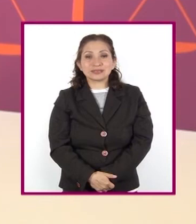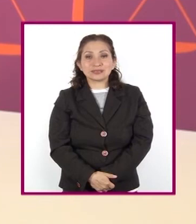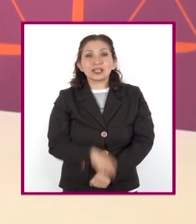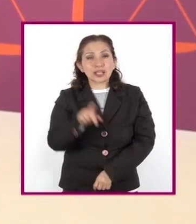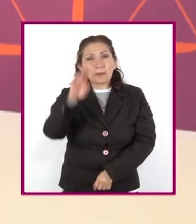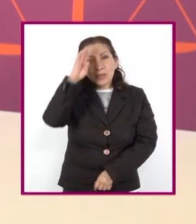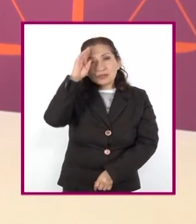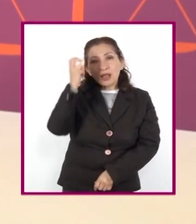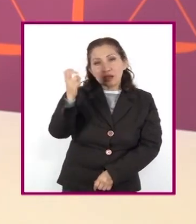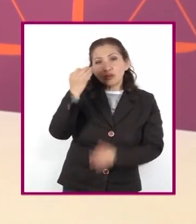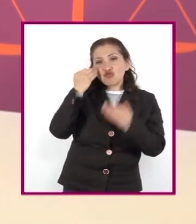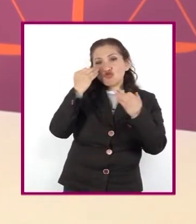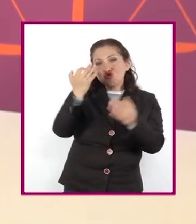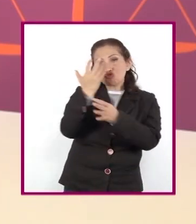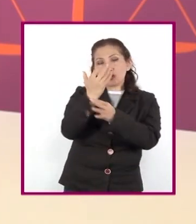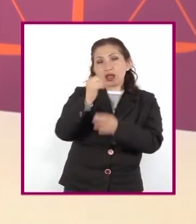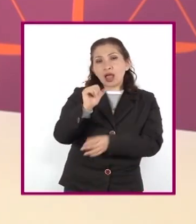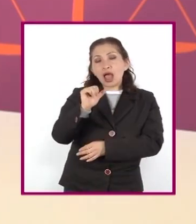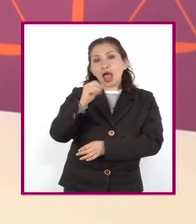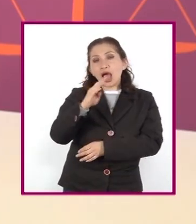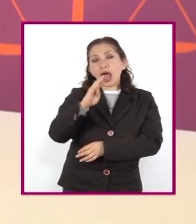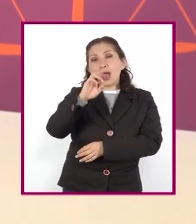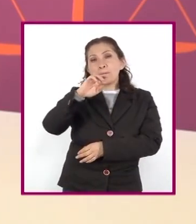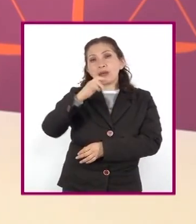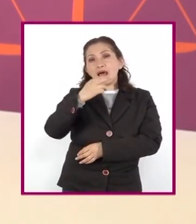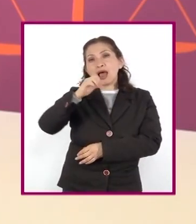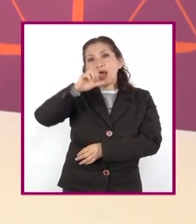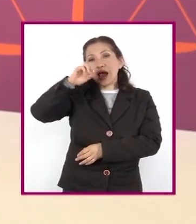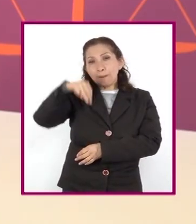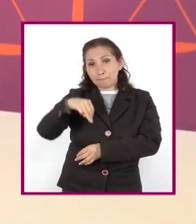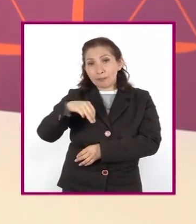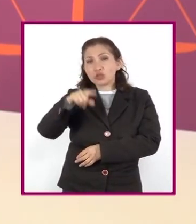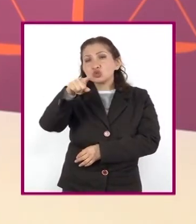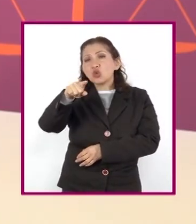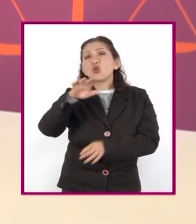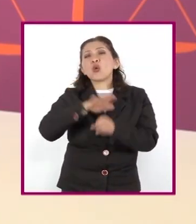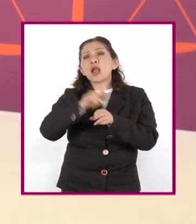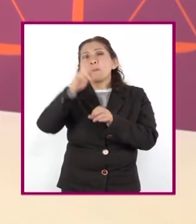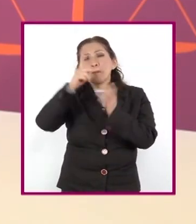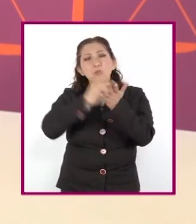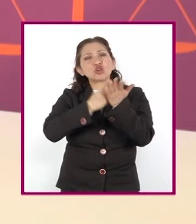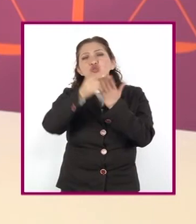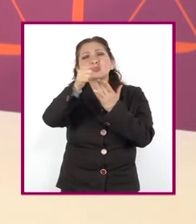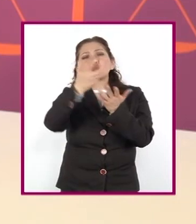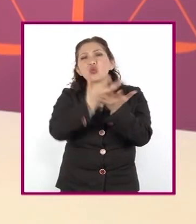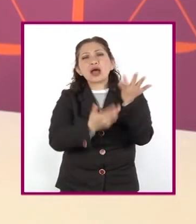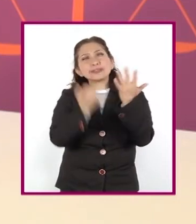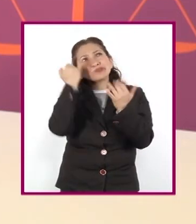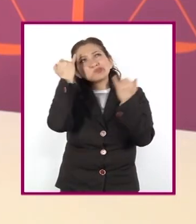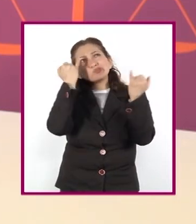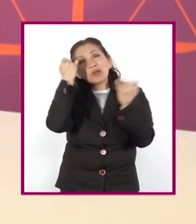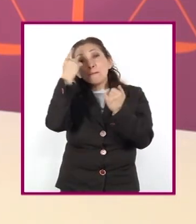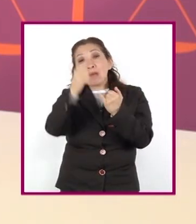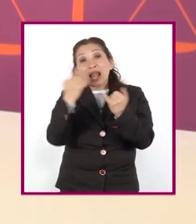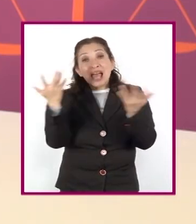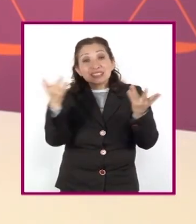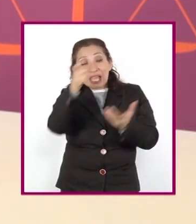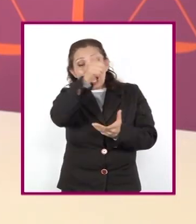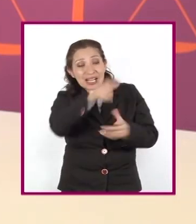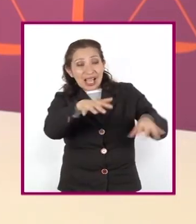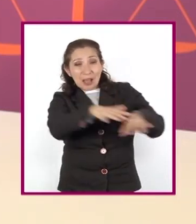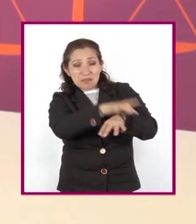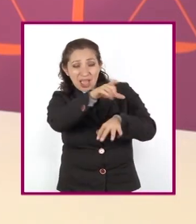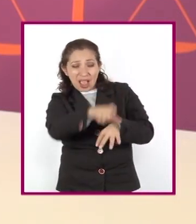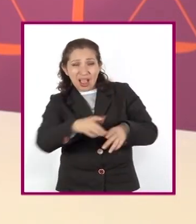¿Qué les pareció el testimonio de Abraham? Ustedes, ¿qué proyecto podrían llevar a cabo para promover actitudes